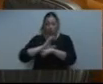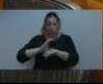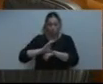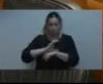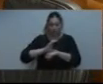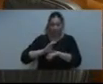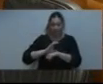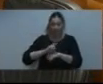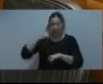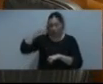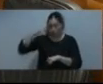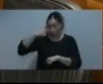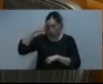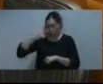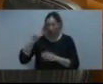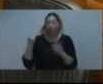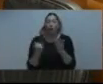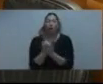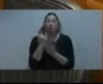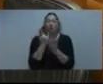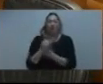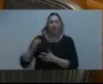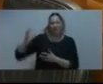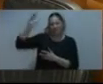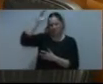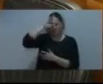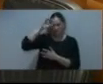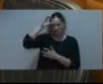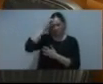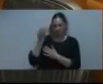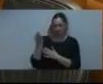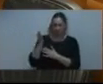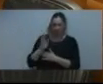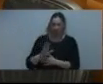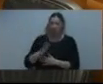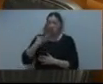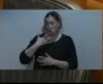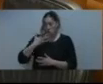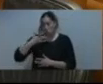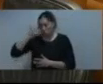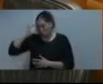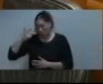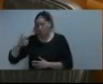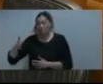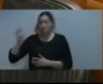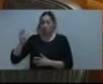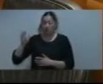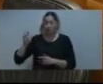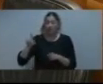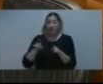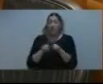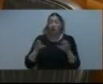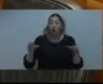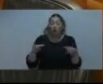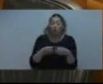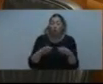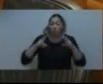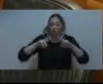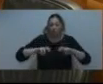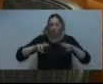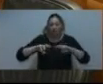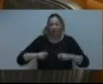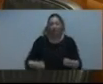jornadas científicas de las que habrá tenido conocimiento, que ha reunido a un nutrido grupo de